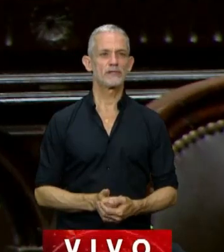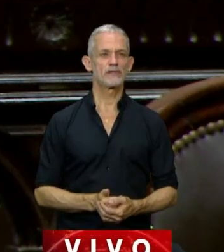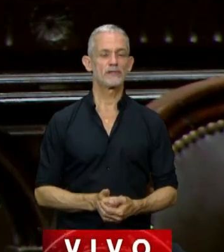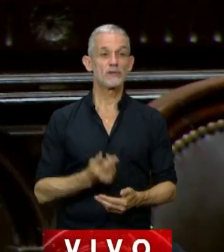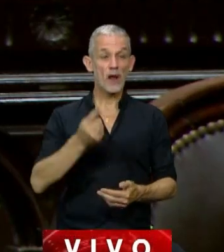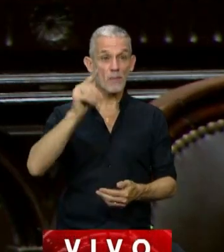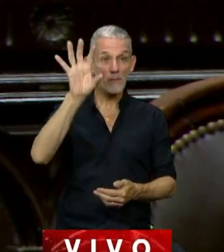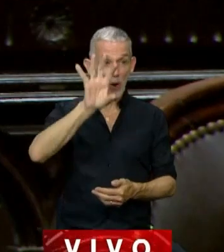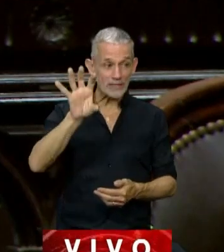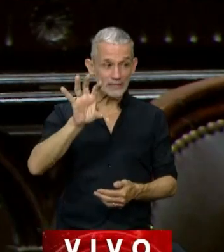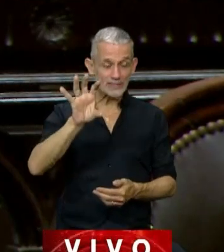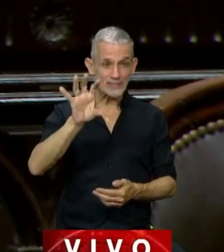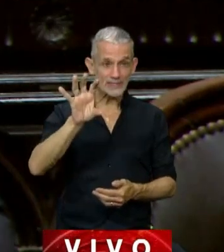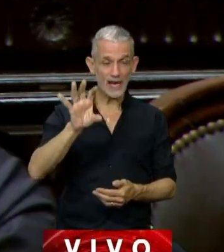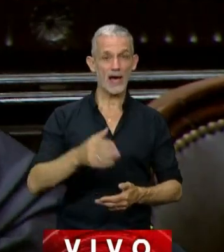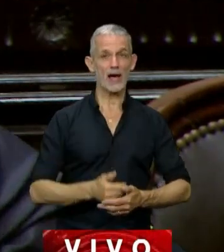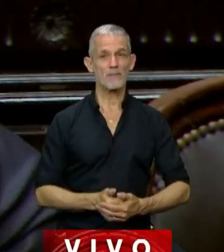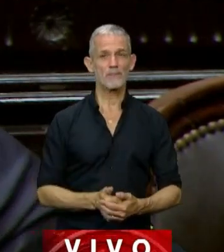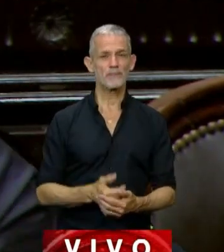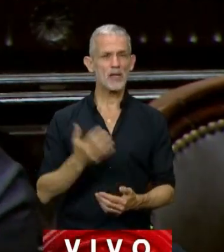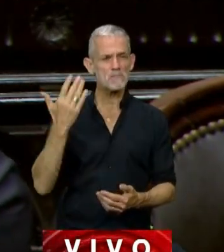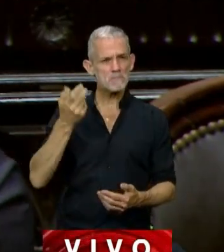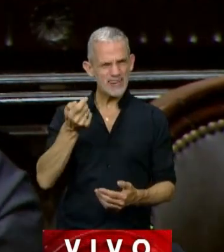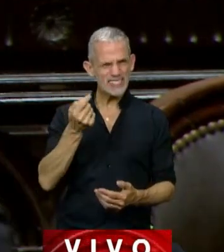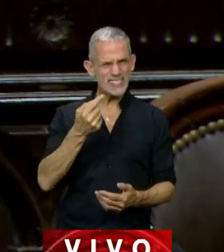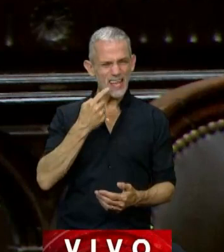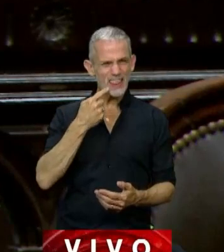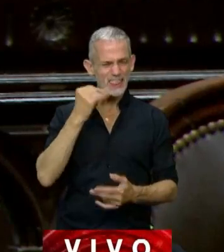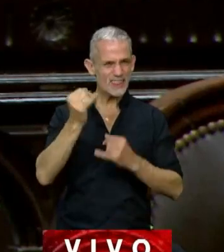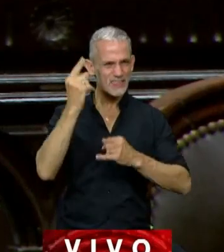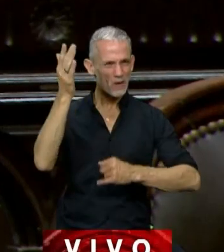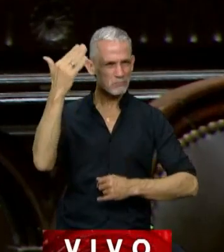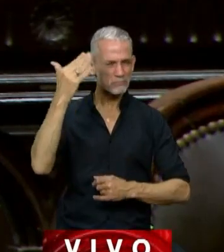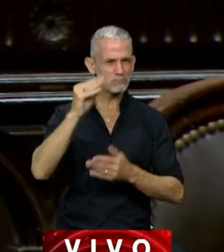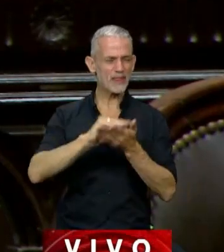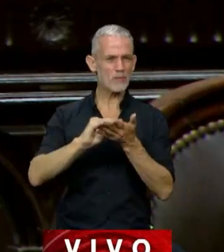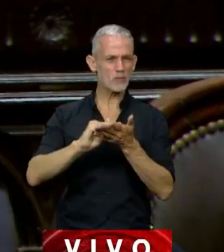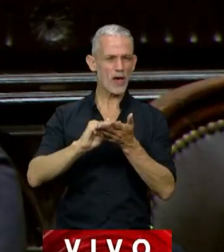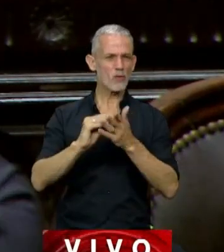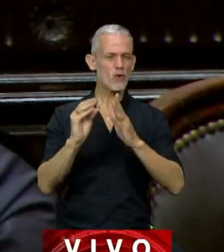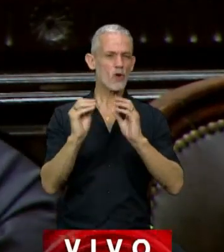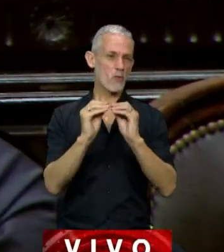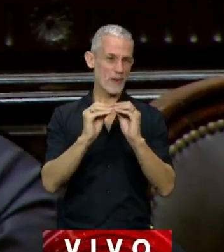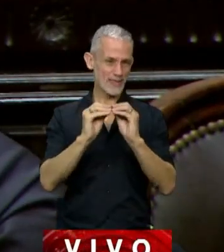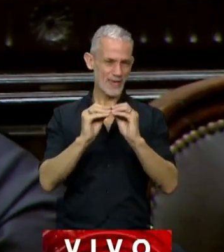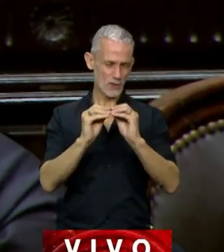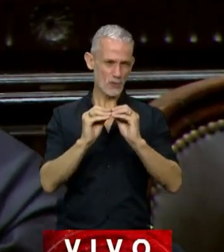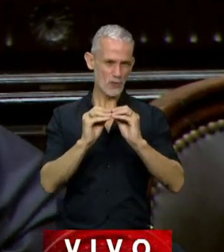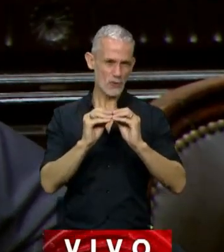Una provincia que, recién lo decía el diputado preopinante, compañero